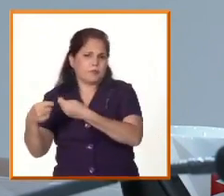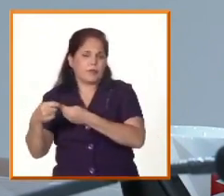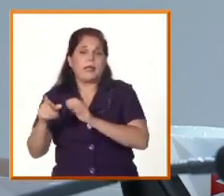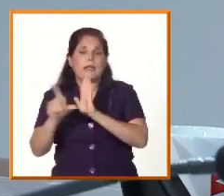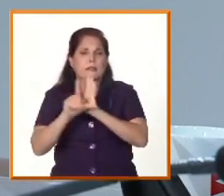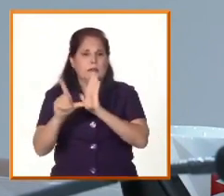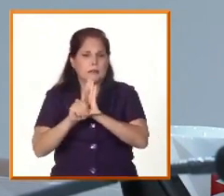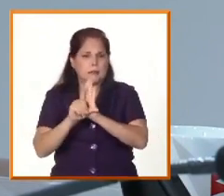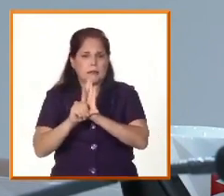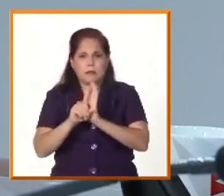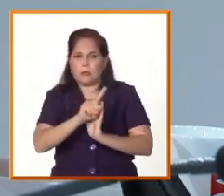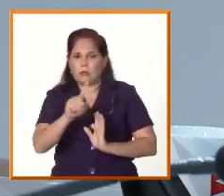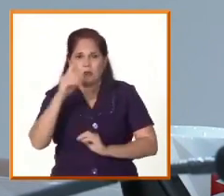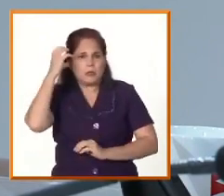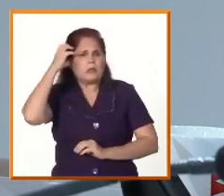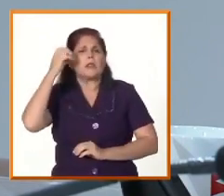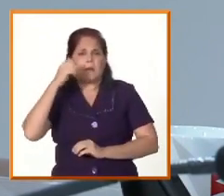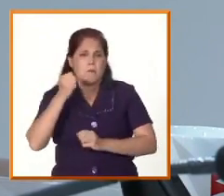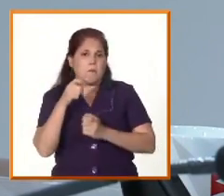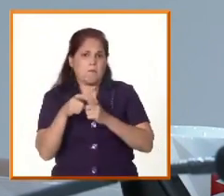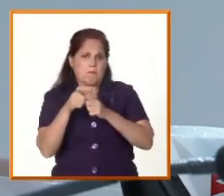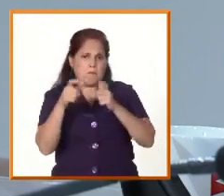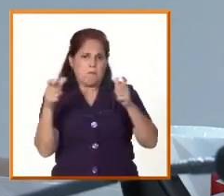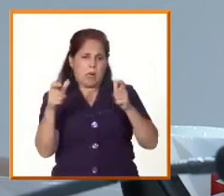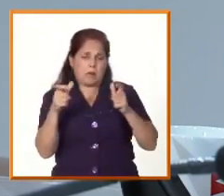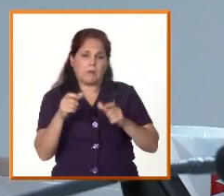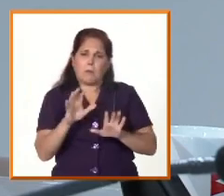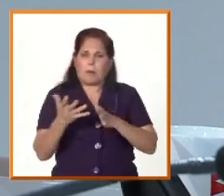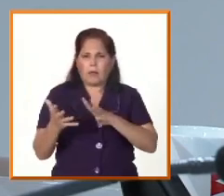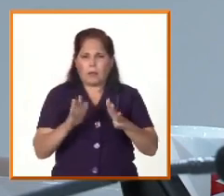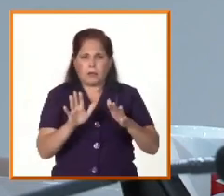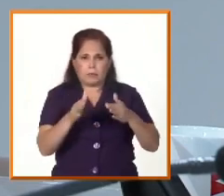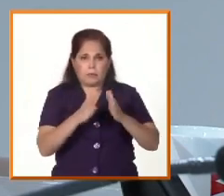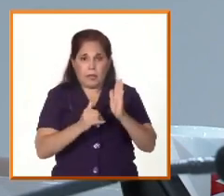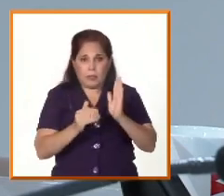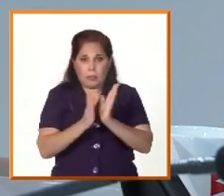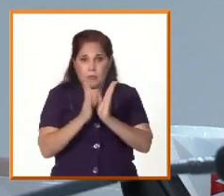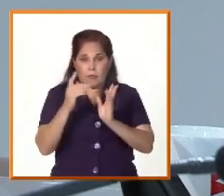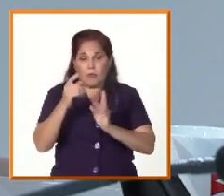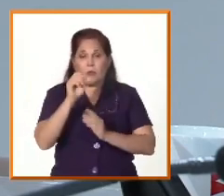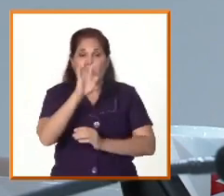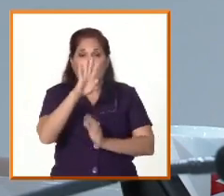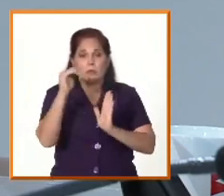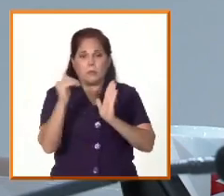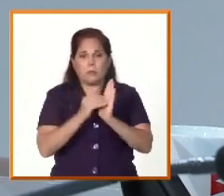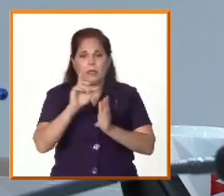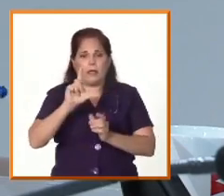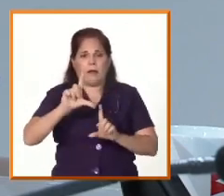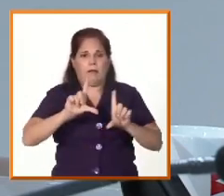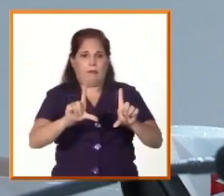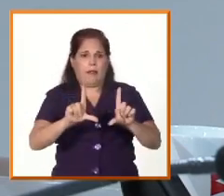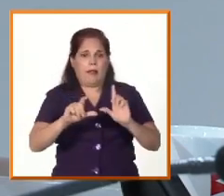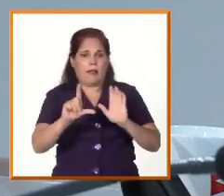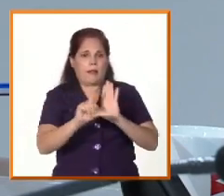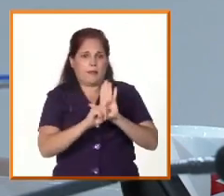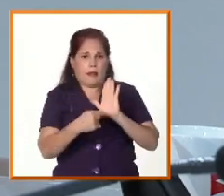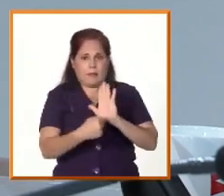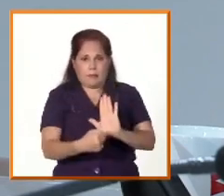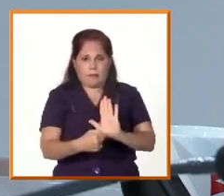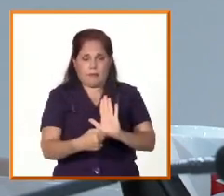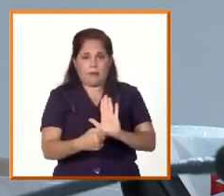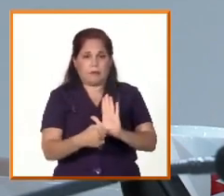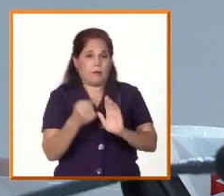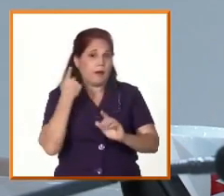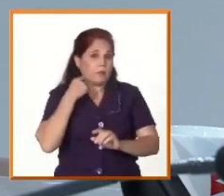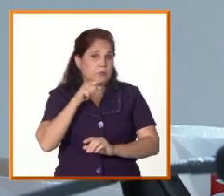licencias comerciales no estatales o sea llegamos a tener la cierre ahora de mayo 4042 licencias muy superior a lo que tuvimos en